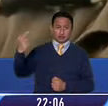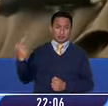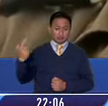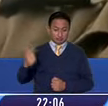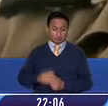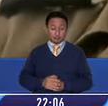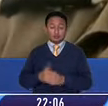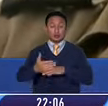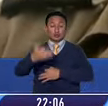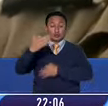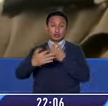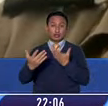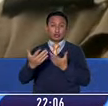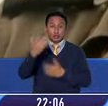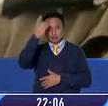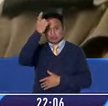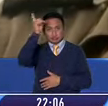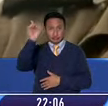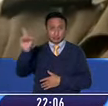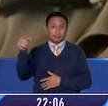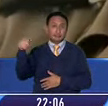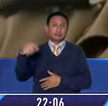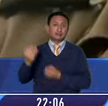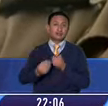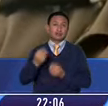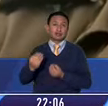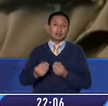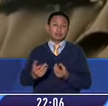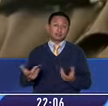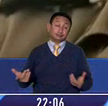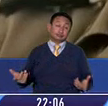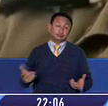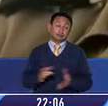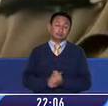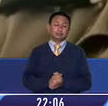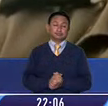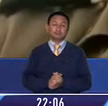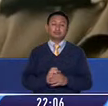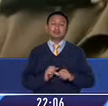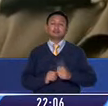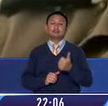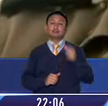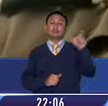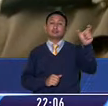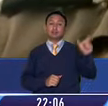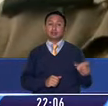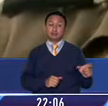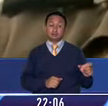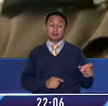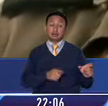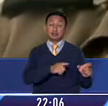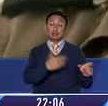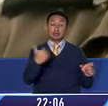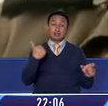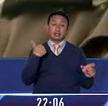los jueces sabrán determinar qué es lo que procede. El otro ciudadano que tenía en su